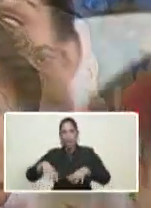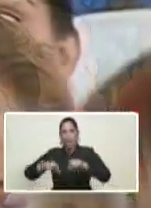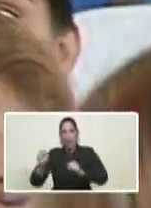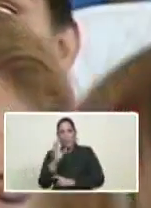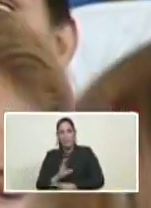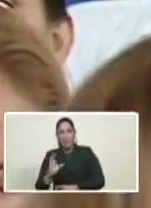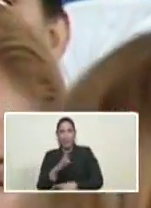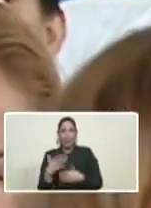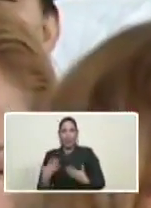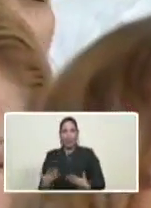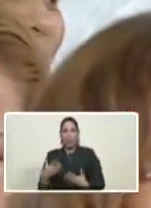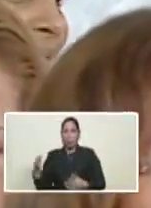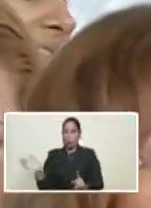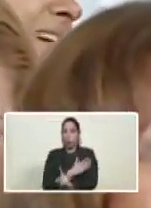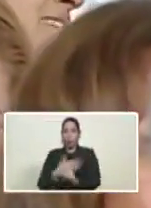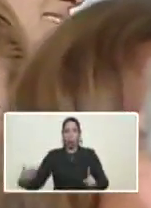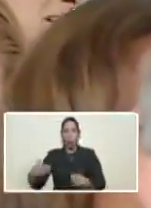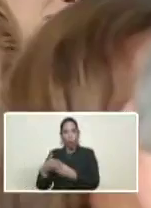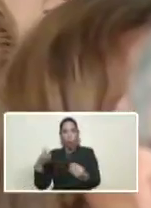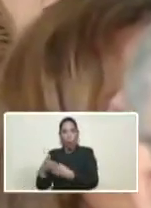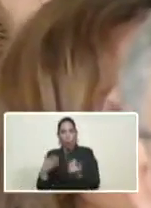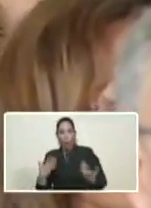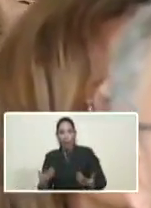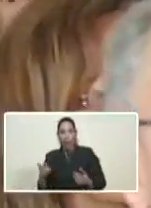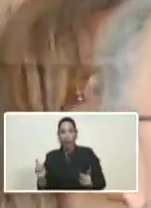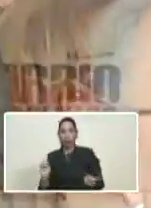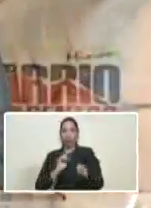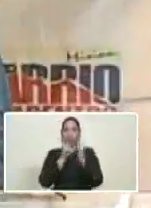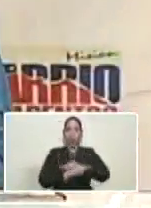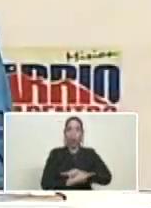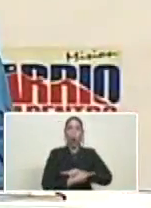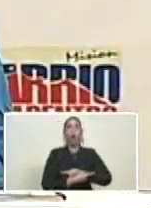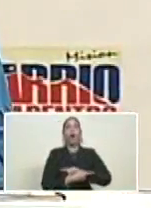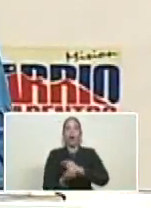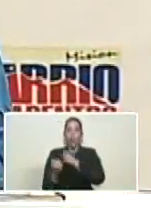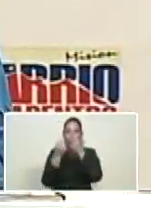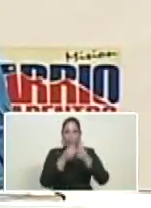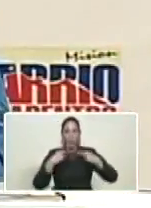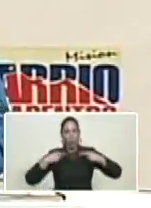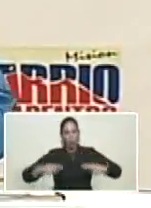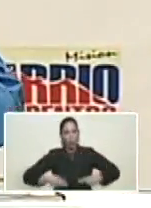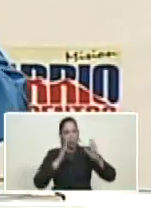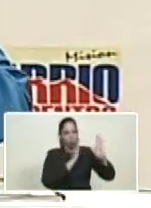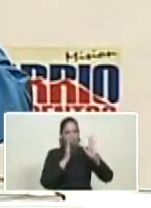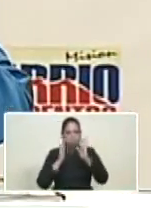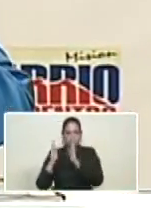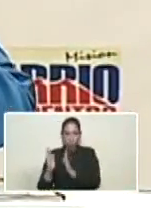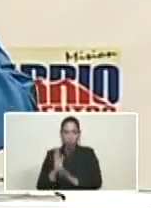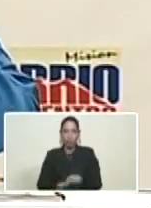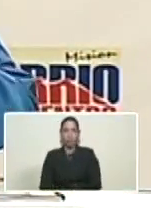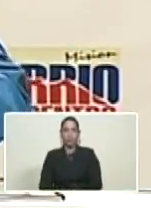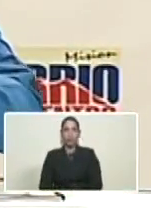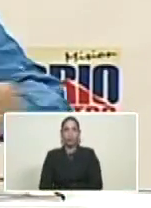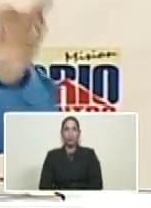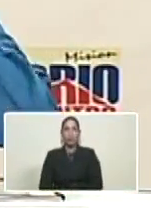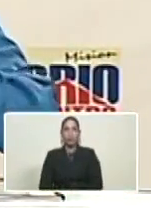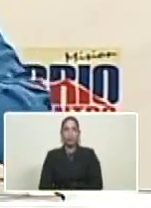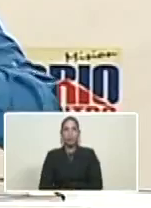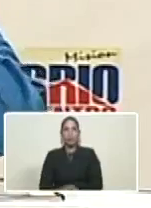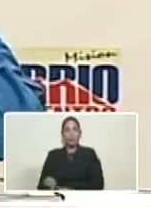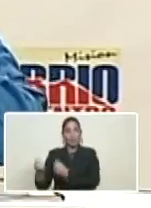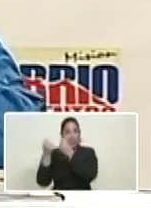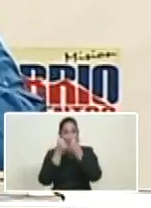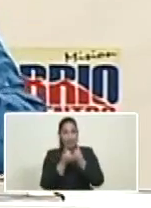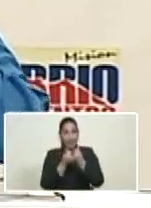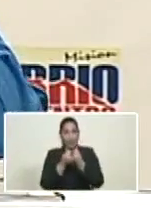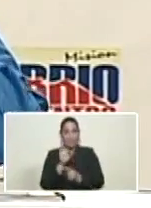salvaje, ultraliberal, del dólar today, a una economía humanista, con orden, donde la riqueza del